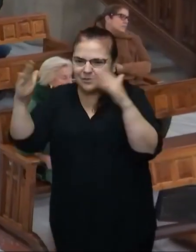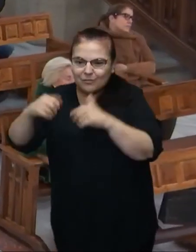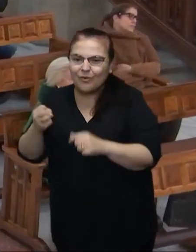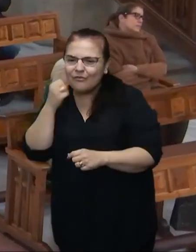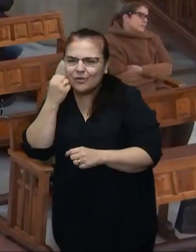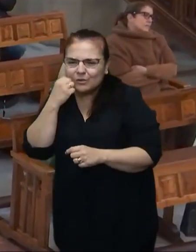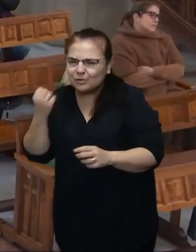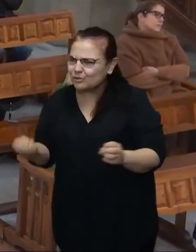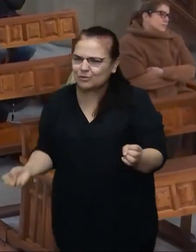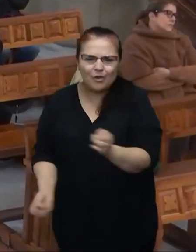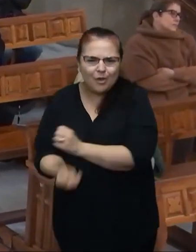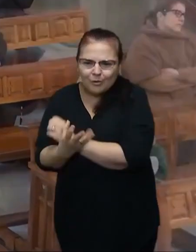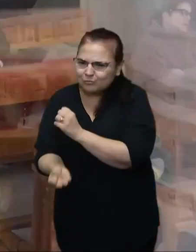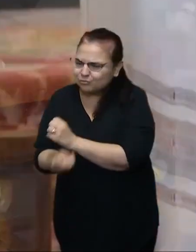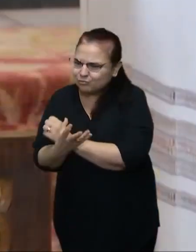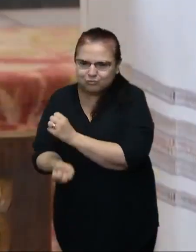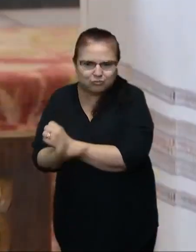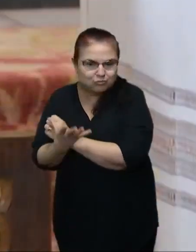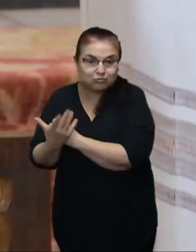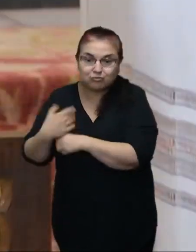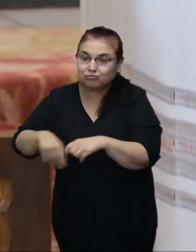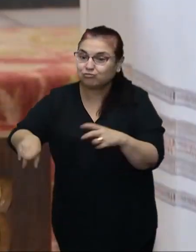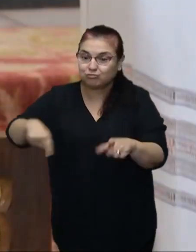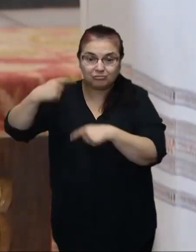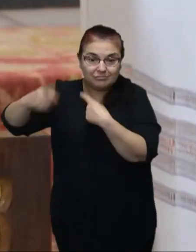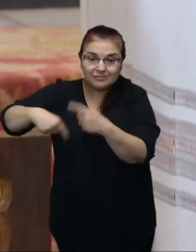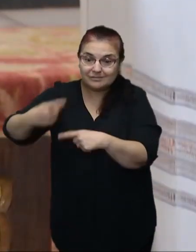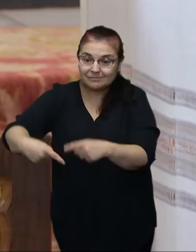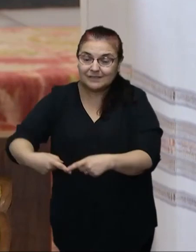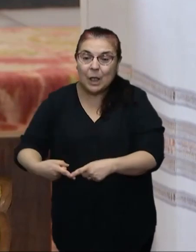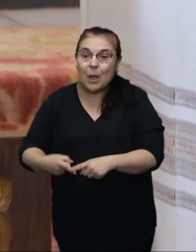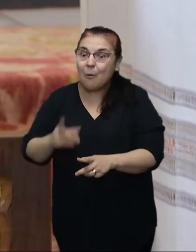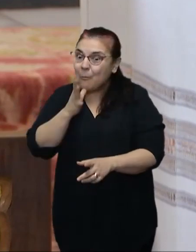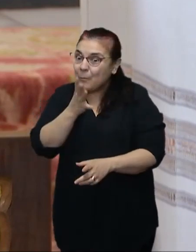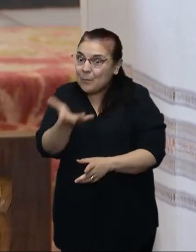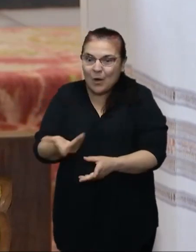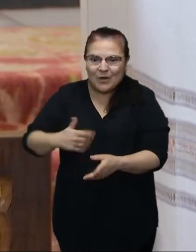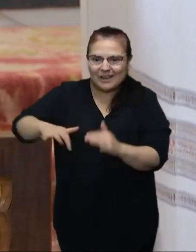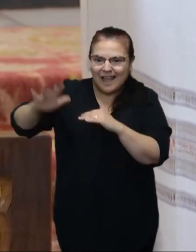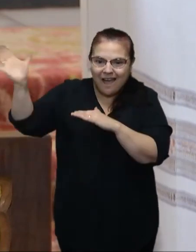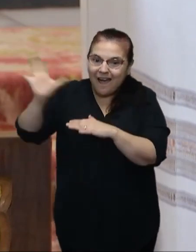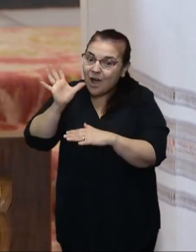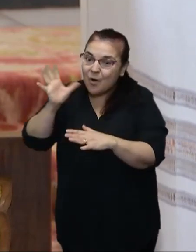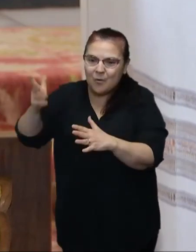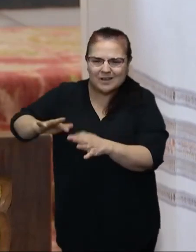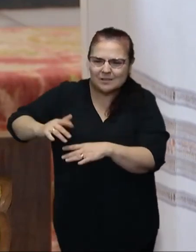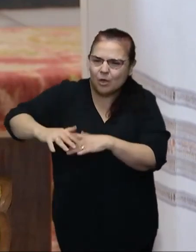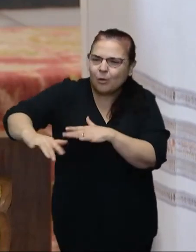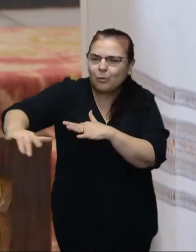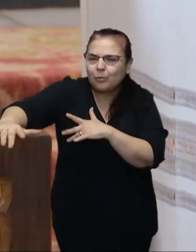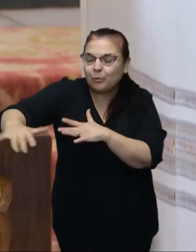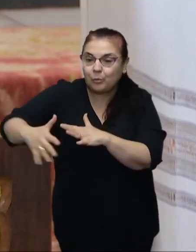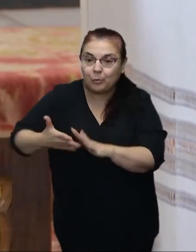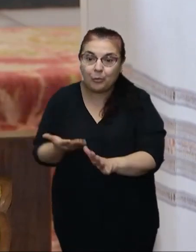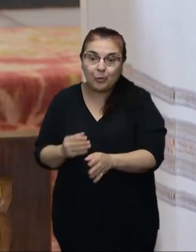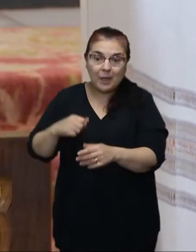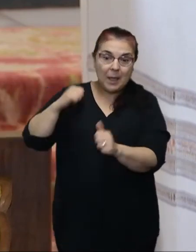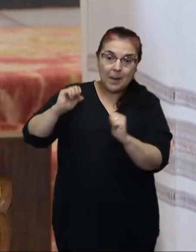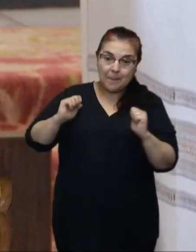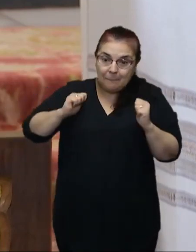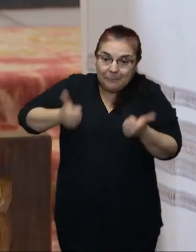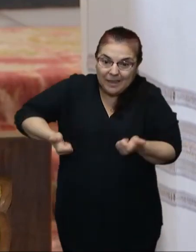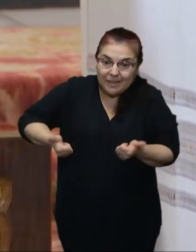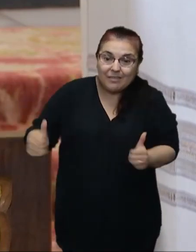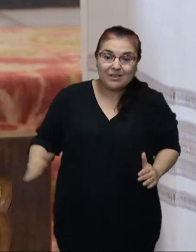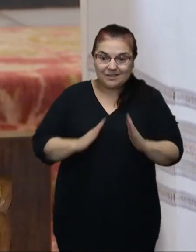frutos. Darán nuevos frutos cada mes, porque las aguas del torrente fluyen del santuario.